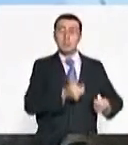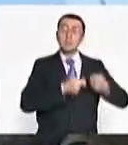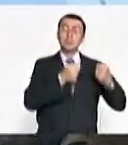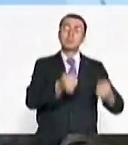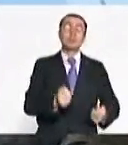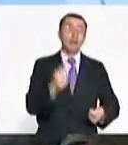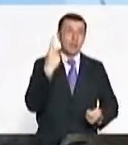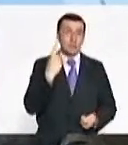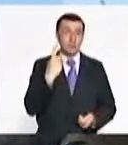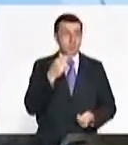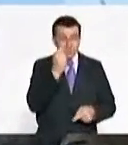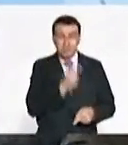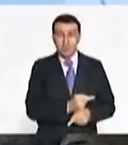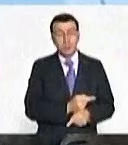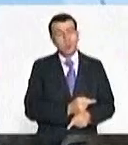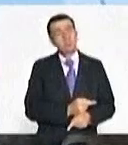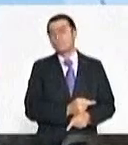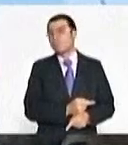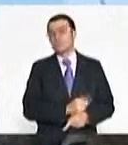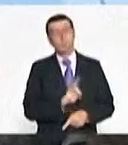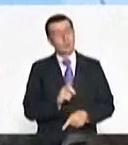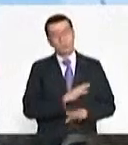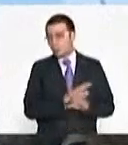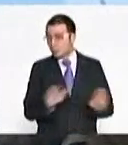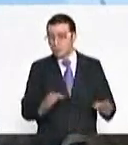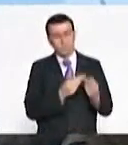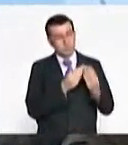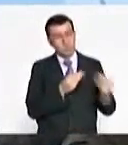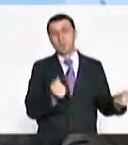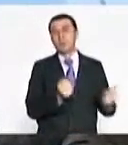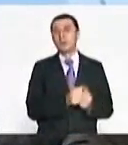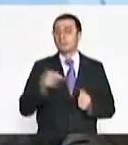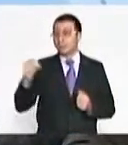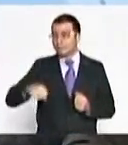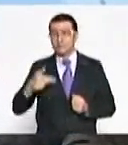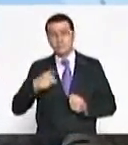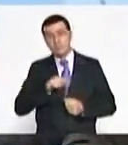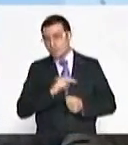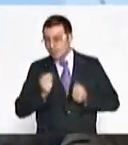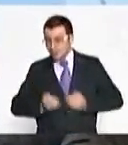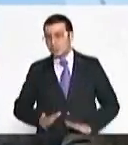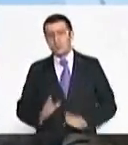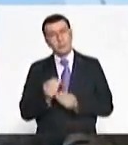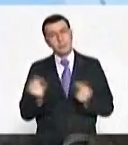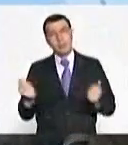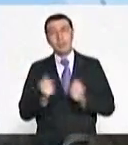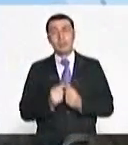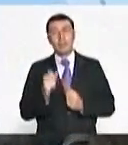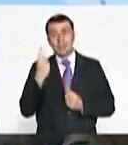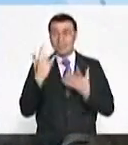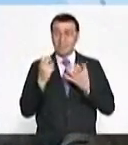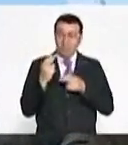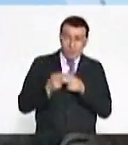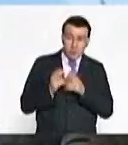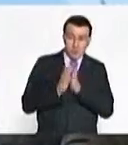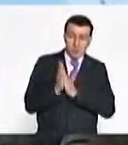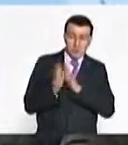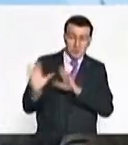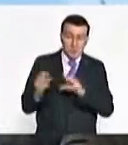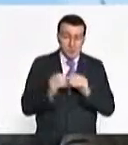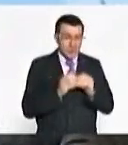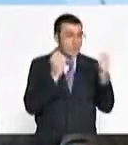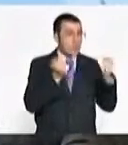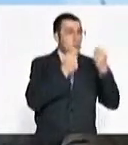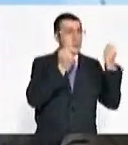producto original, no es el LipoSlim que nació con medicamentos Dr. Rojas y de pronto alguien lo quiere coger para utilizar